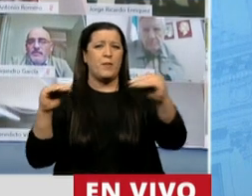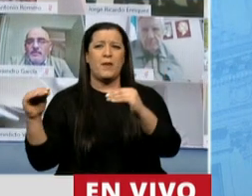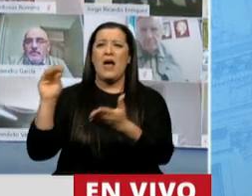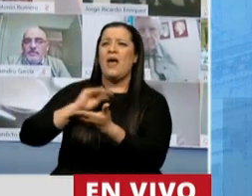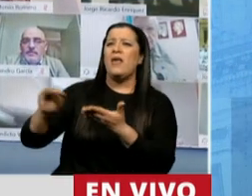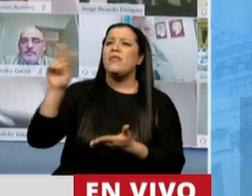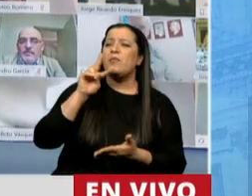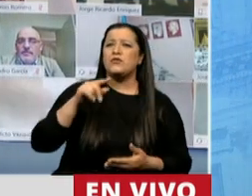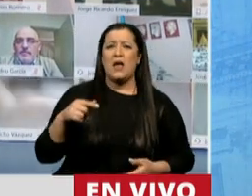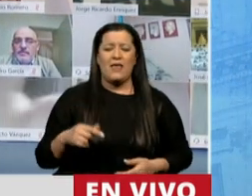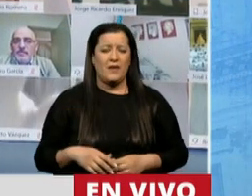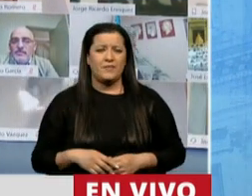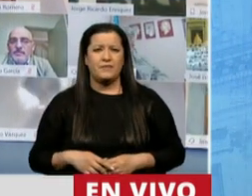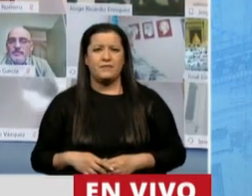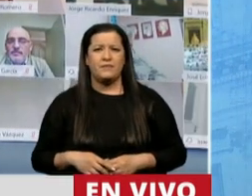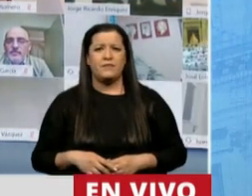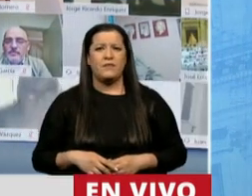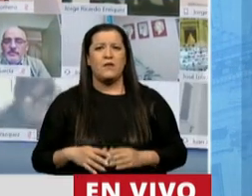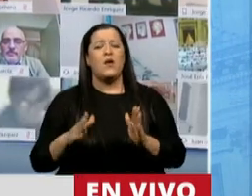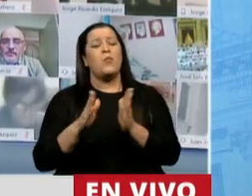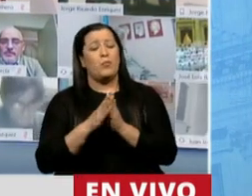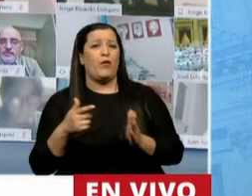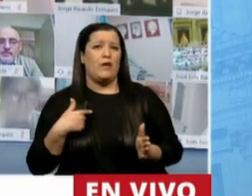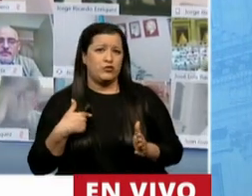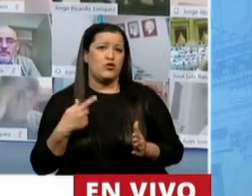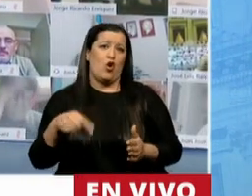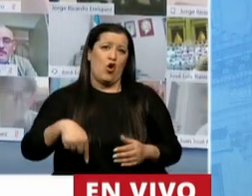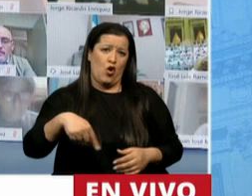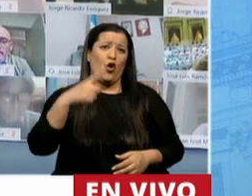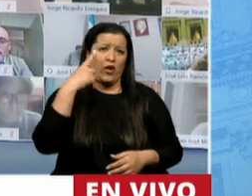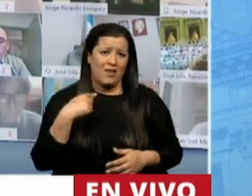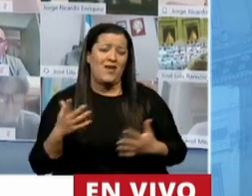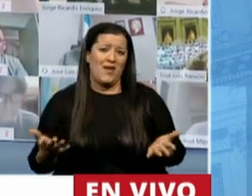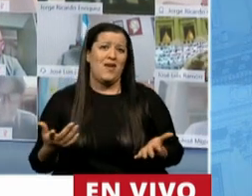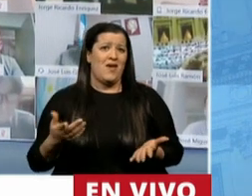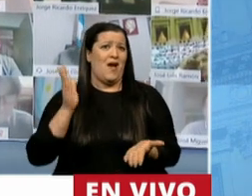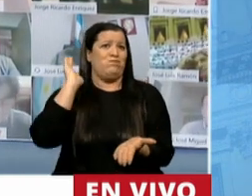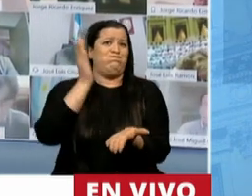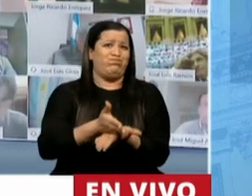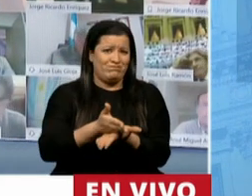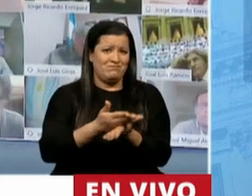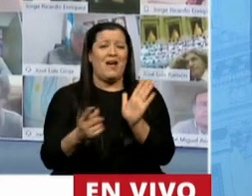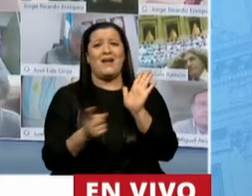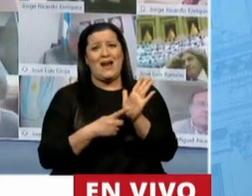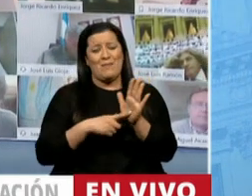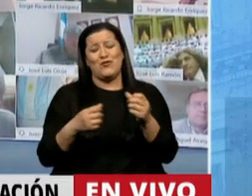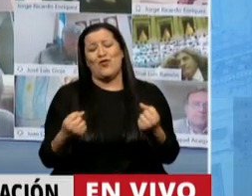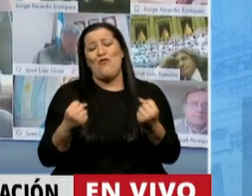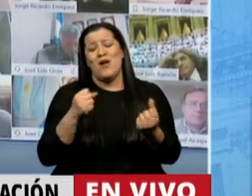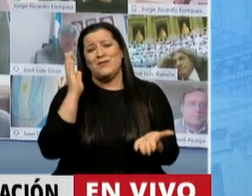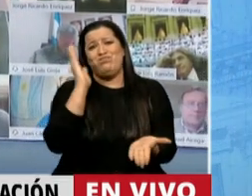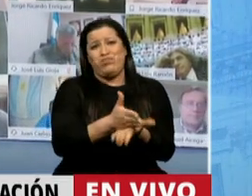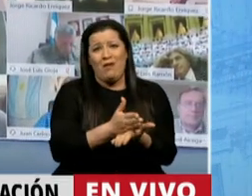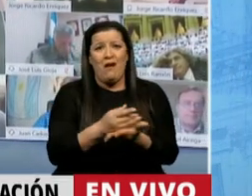diputada no me obligue no me obligue en un día que tuve que aplicar el reglamento de la manera más dura no me